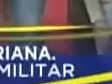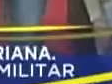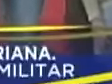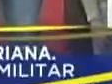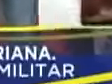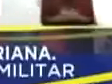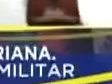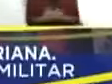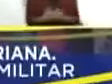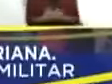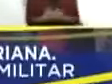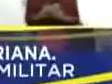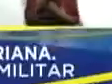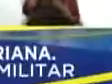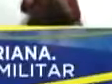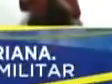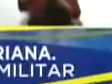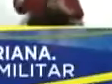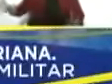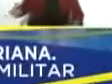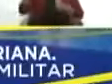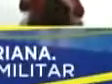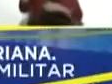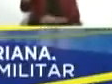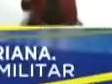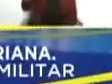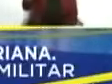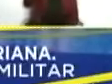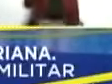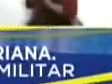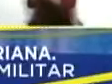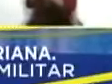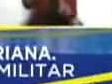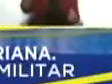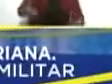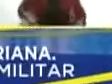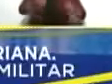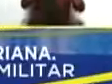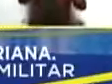¡Que viva los combatientes del 4 de febrero!